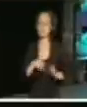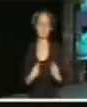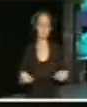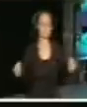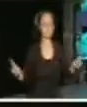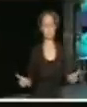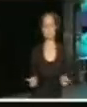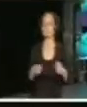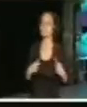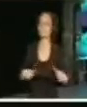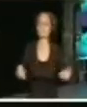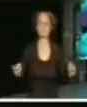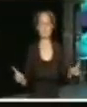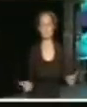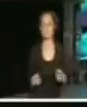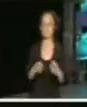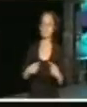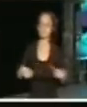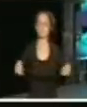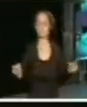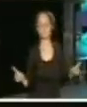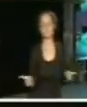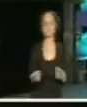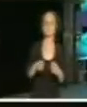Con los manes.